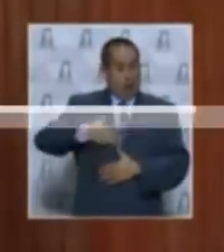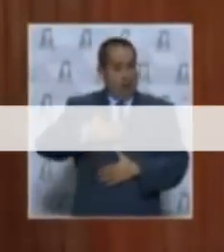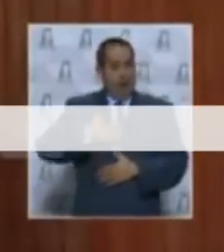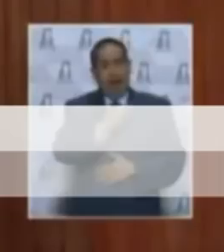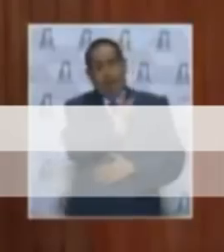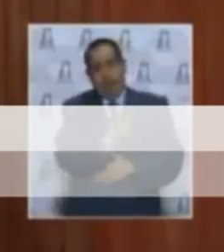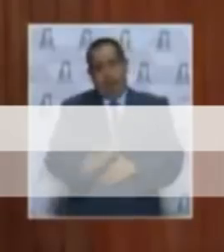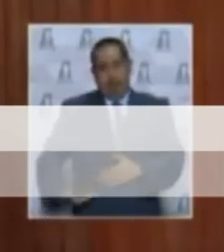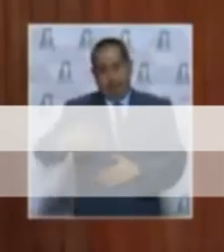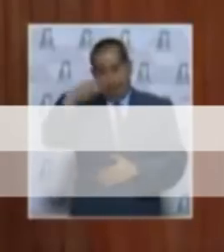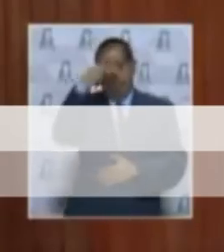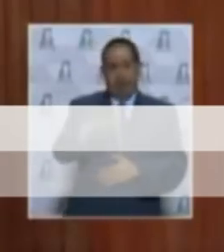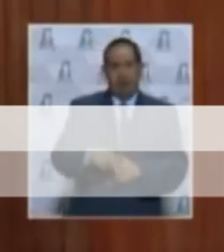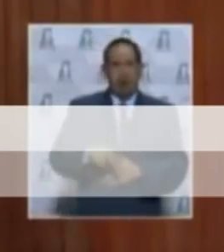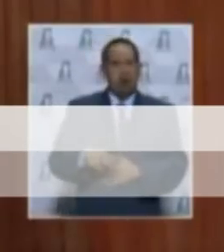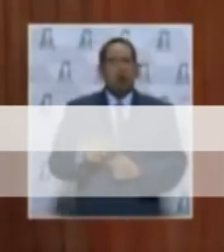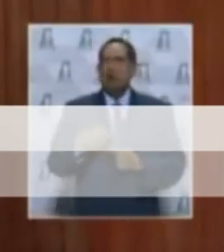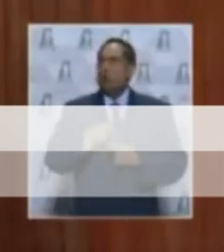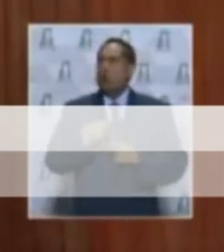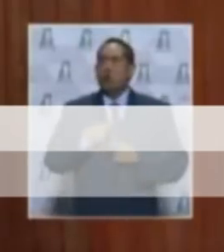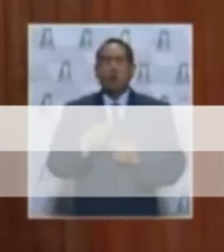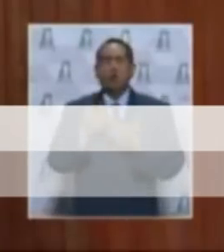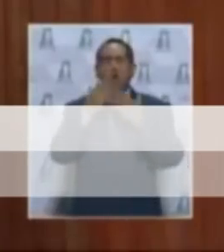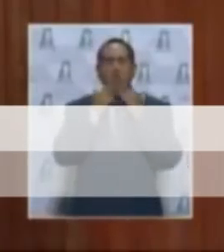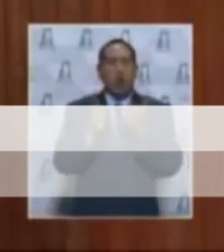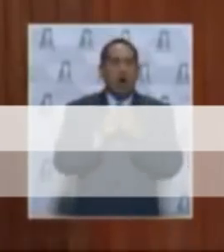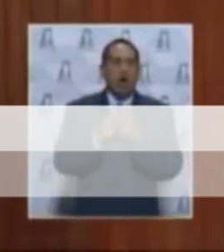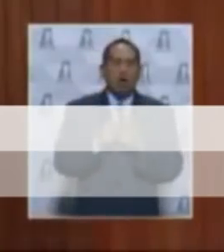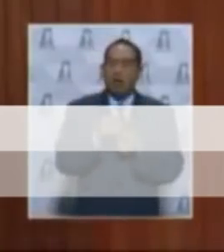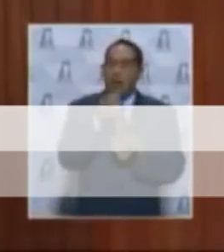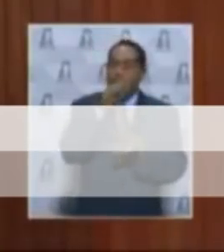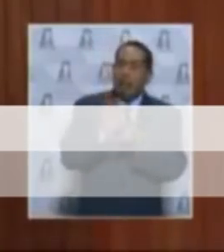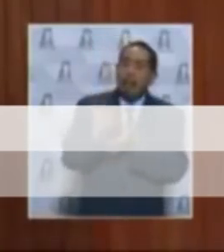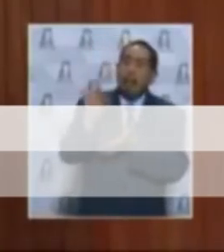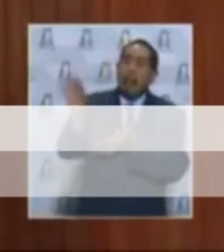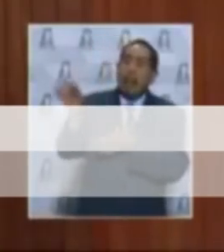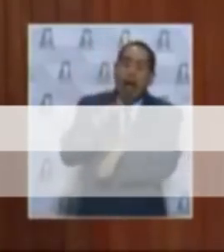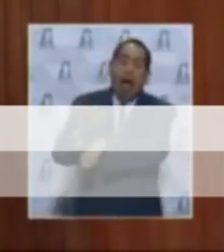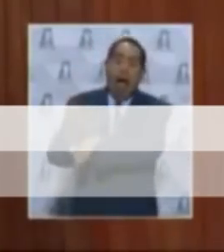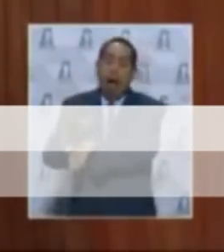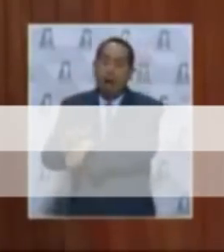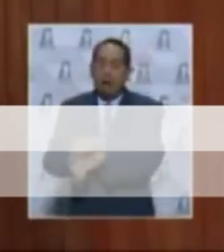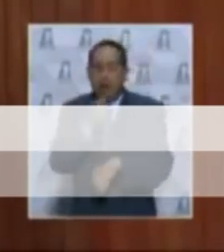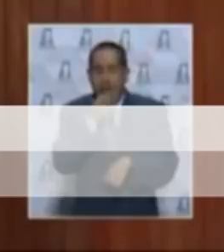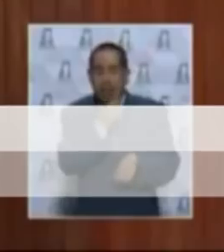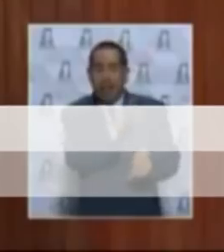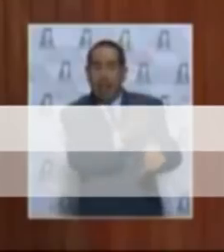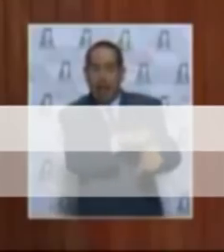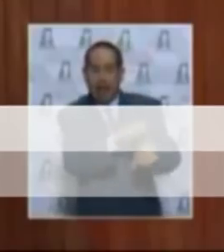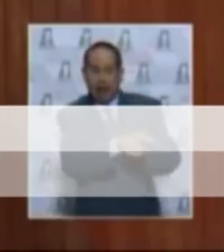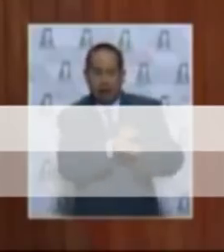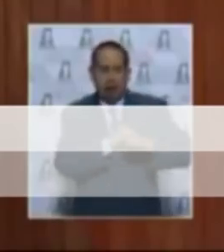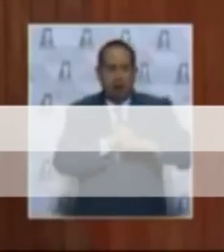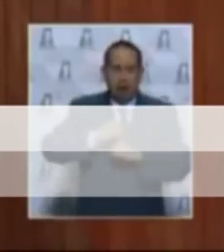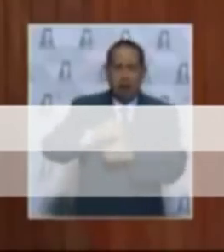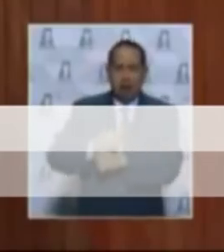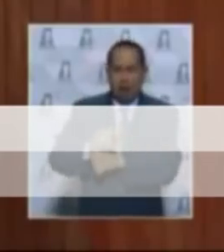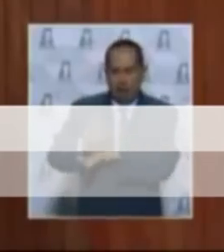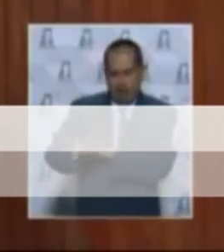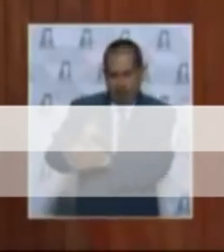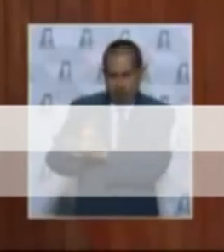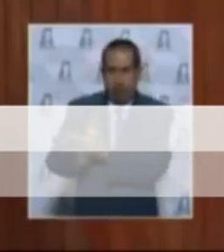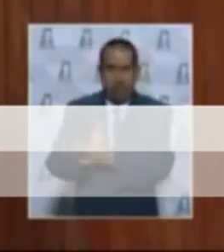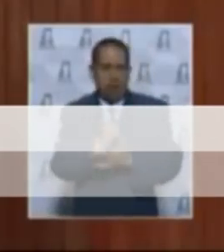no tendrá palomas mensajeras ni halcones amenazantes